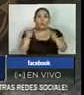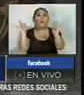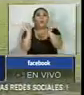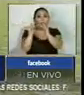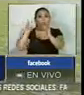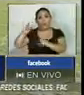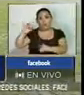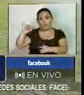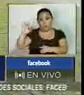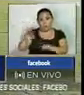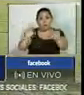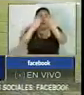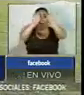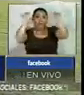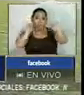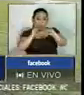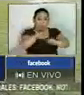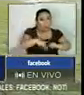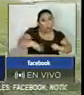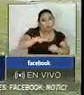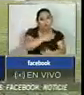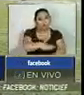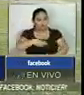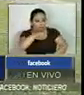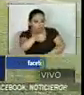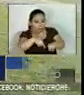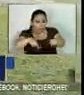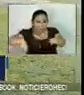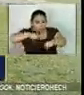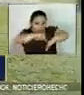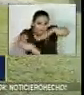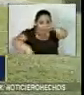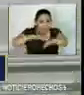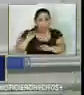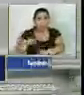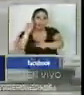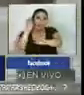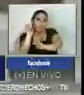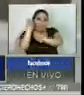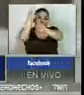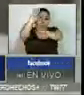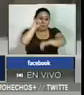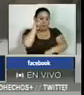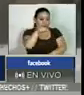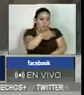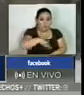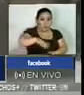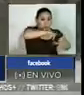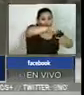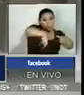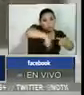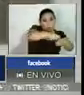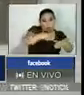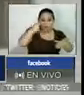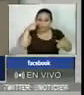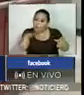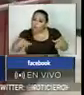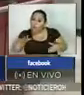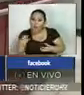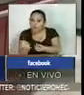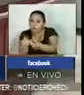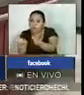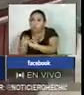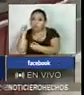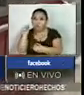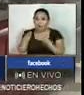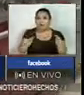acondicionado, áreas de recreación con piscina y cancha de baloncesto. Una amplia cocina y área verde es parte de esta